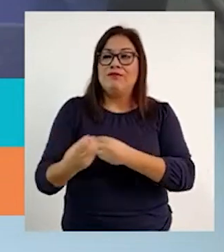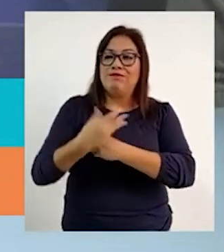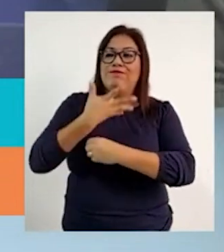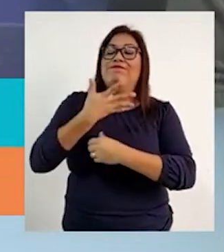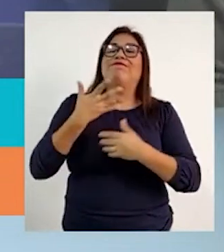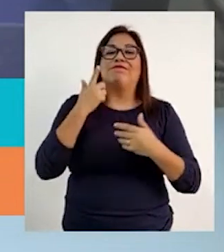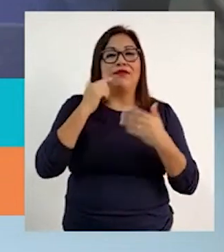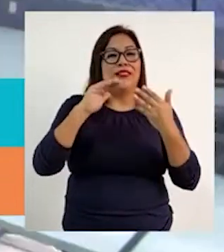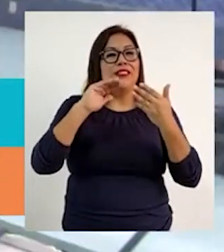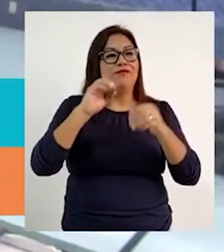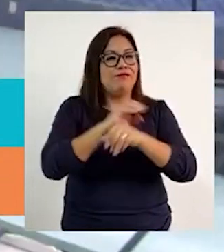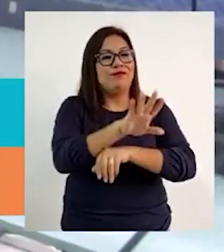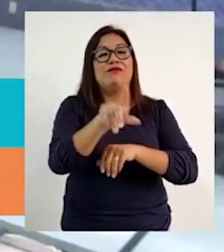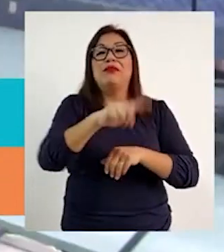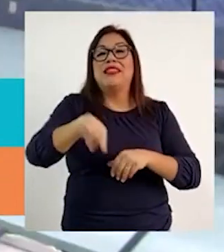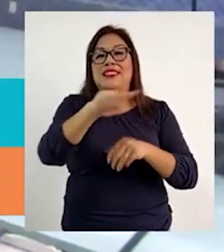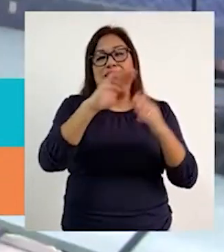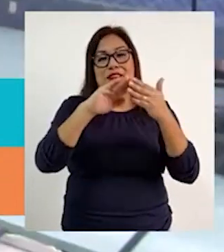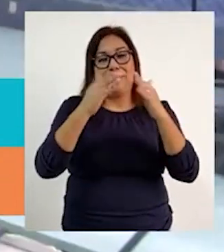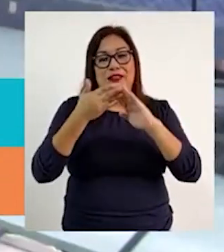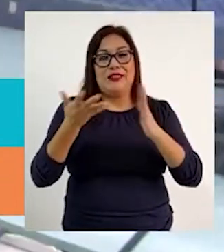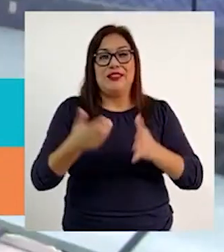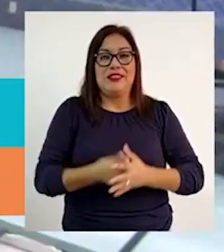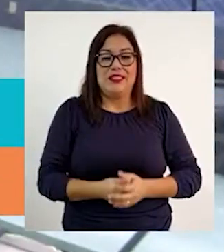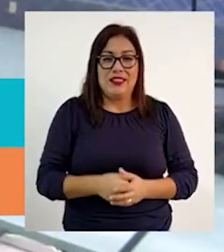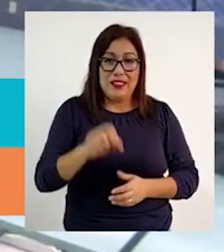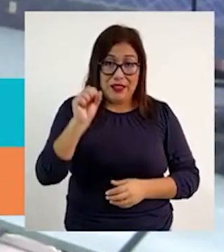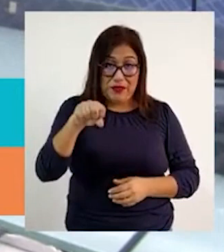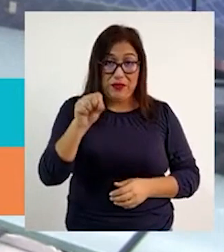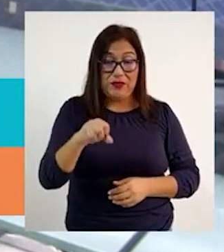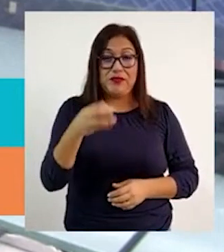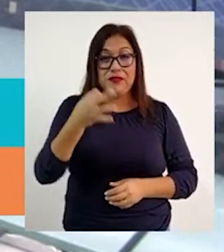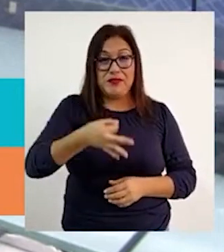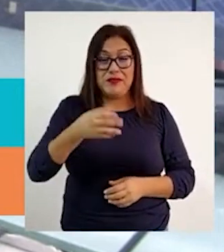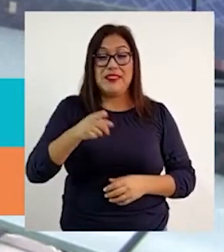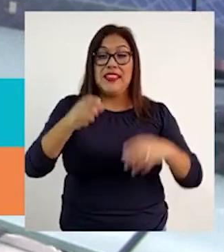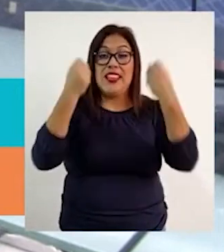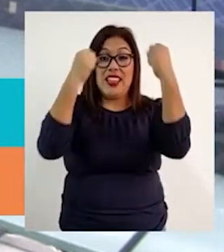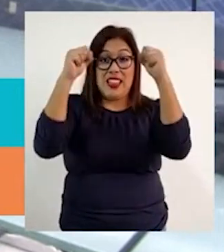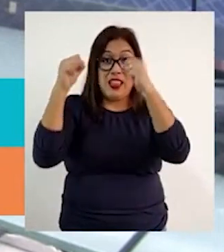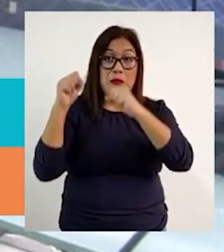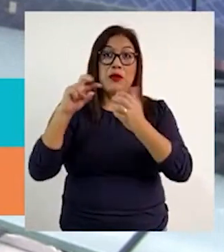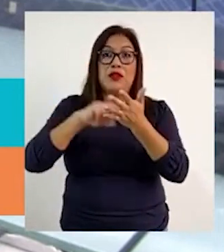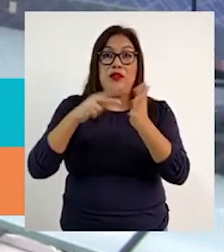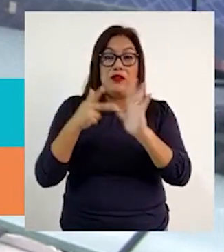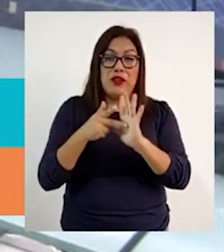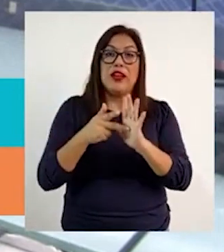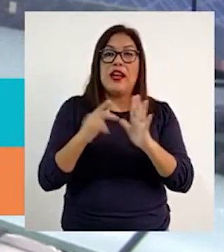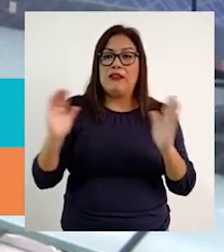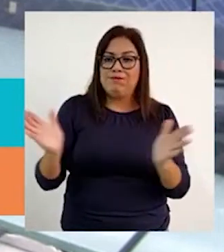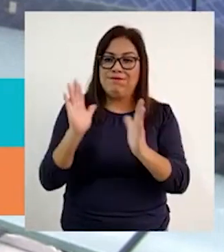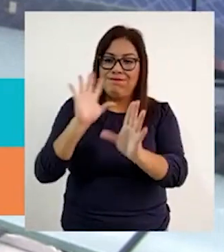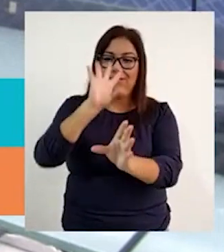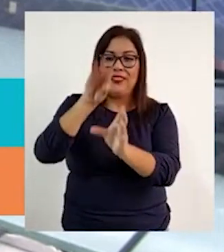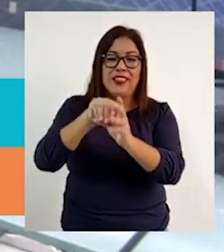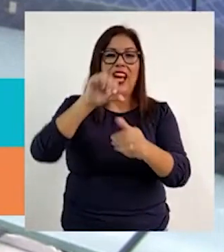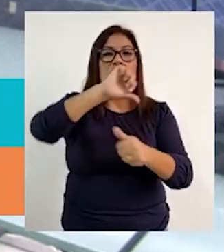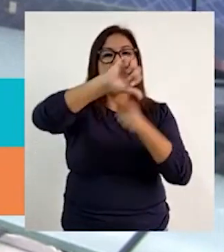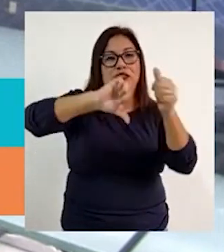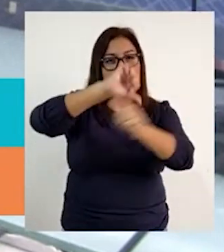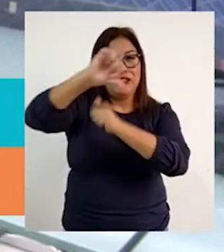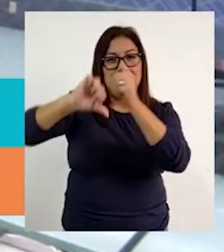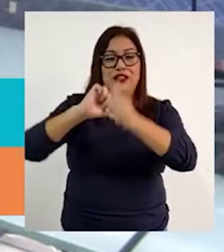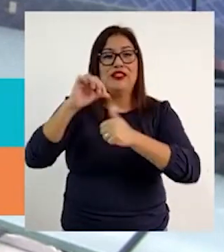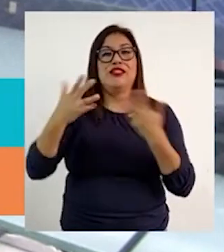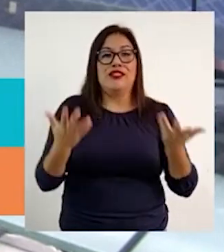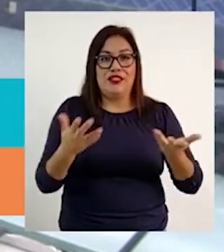Claro que sí, Luchita, es realmente el deporte es algo que nos integra a la sociedad y es un medio de realización